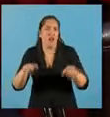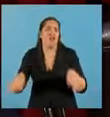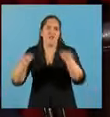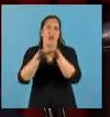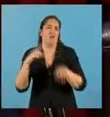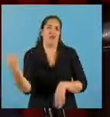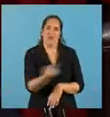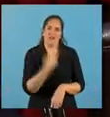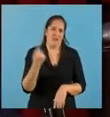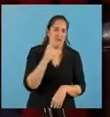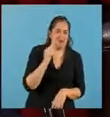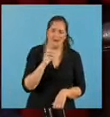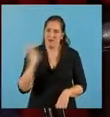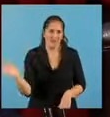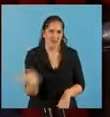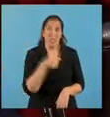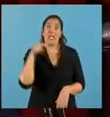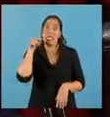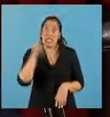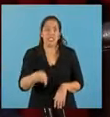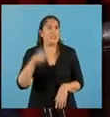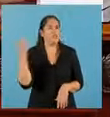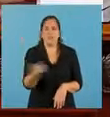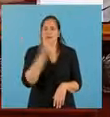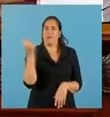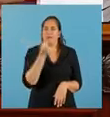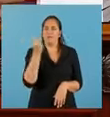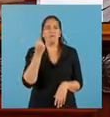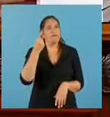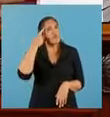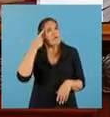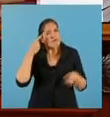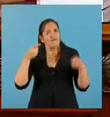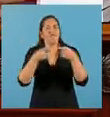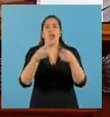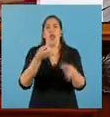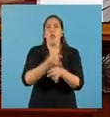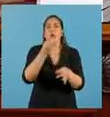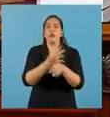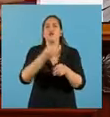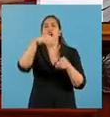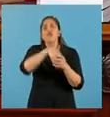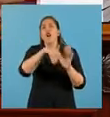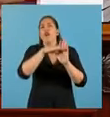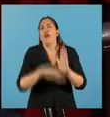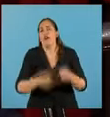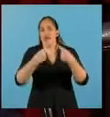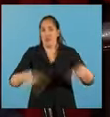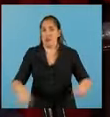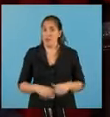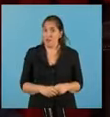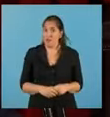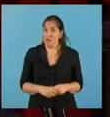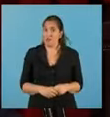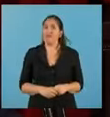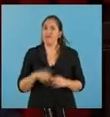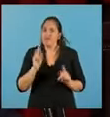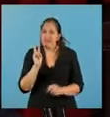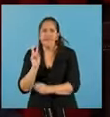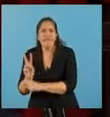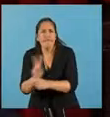también serán la punta de lanza en la épica educativa que hemos encarado en materia de contenidos. A favor de la preservación